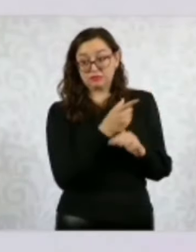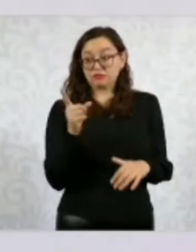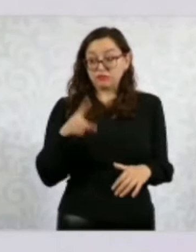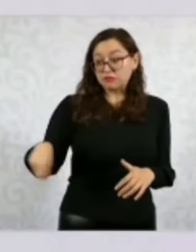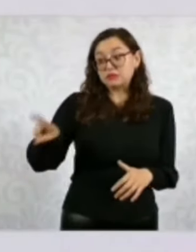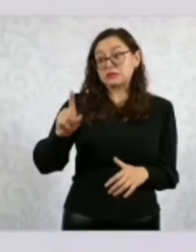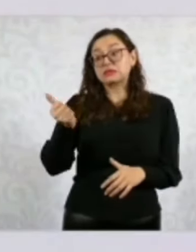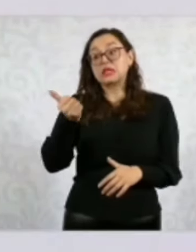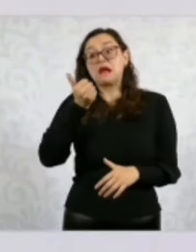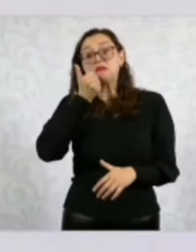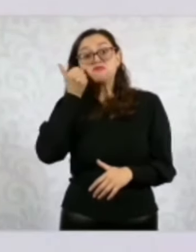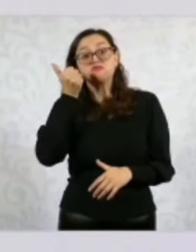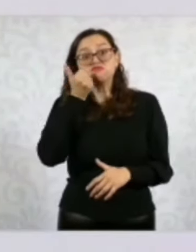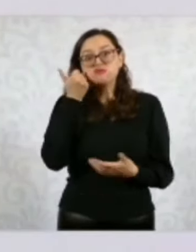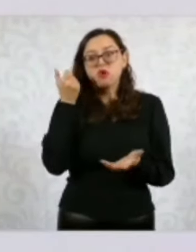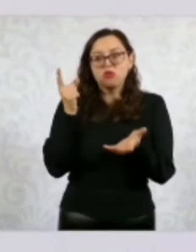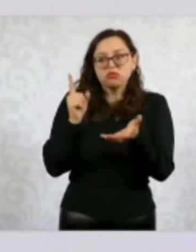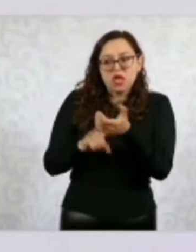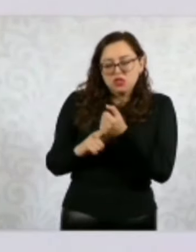plan